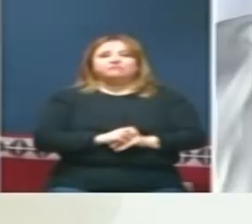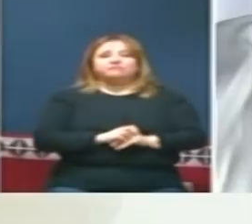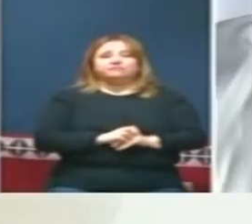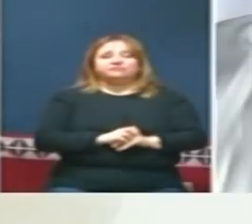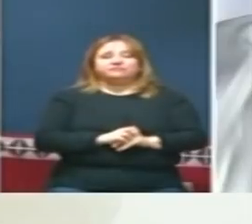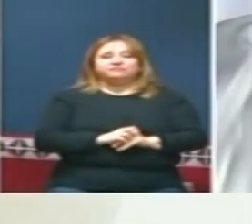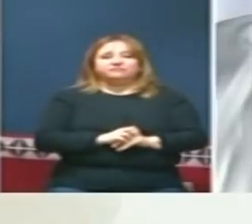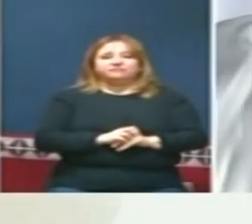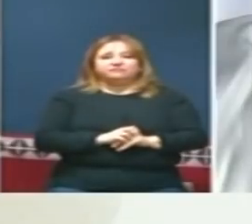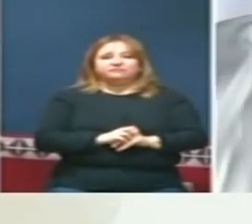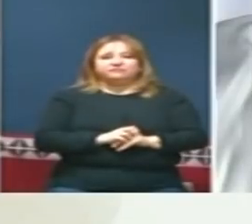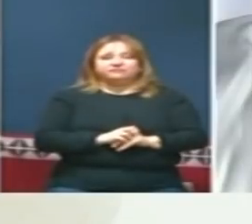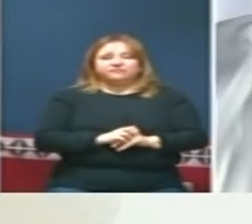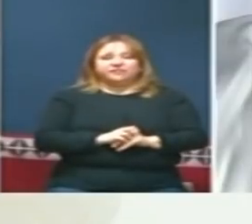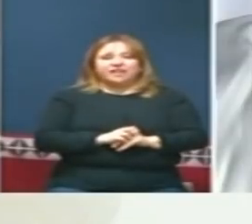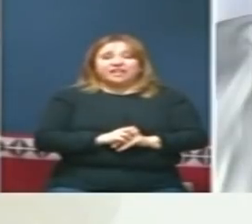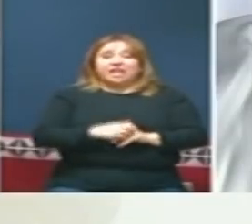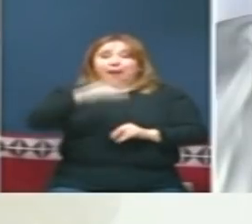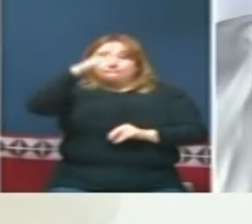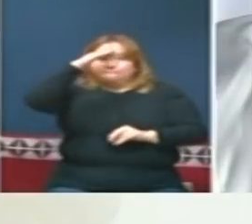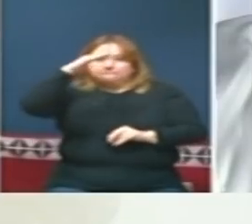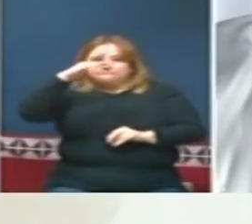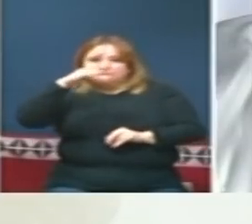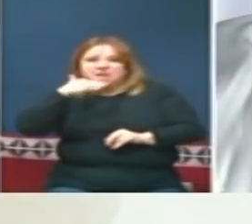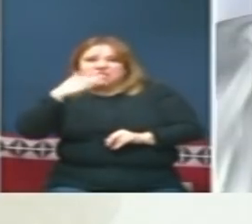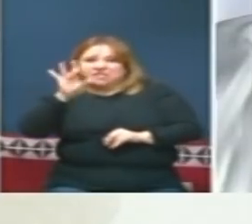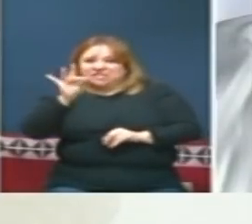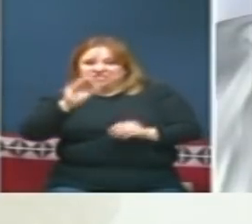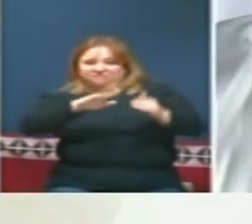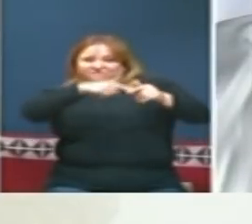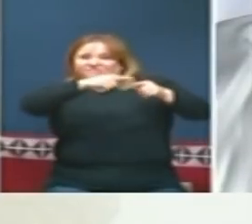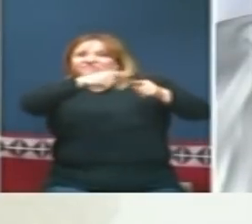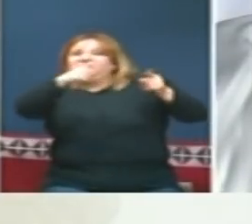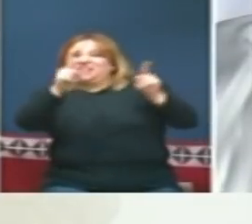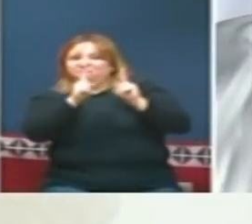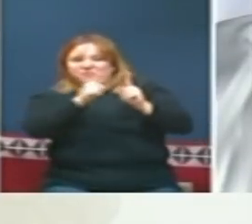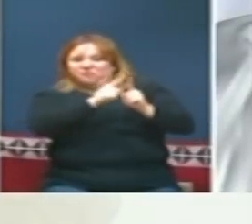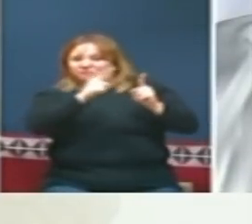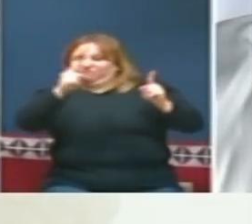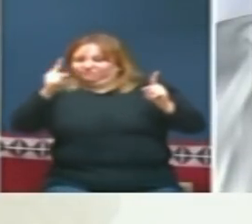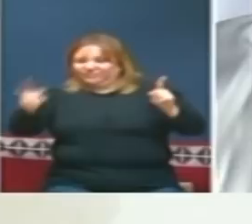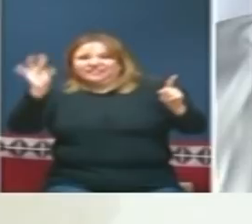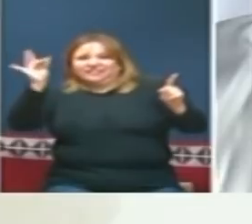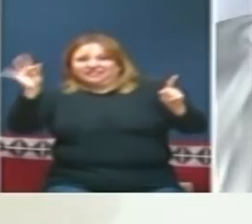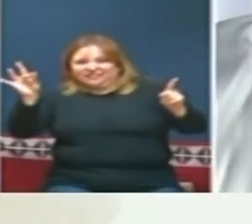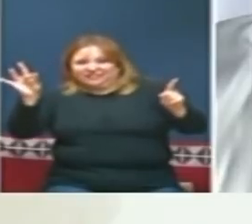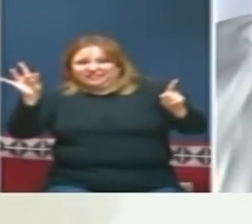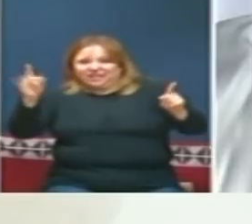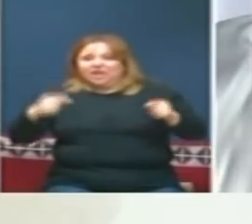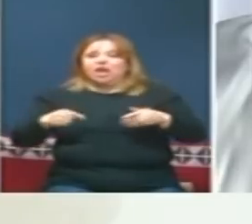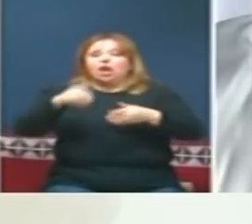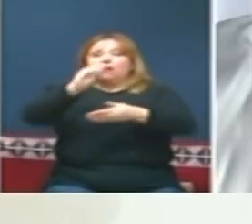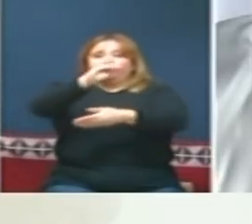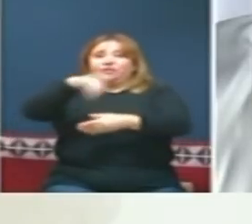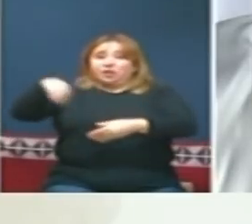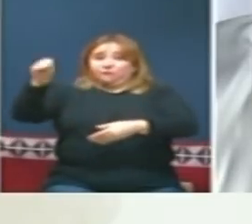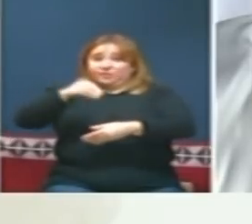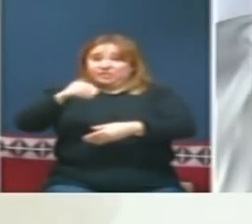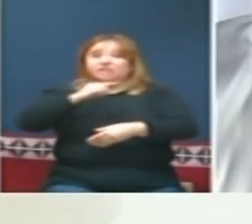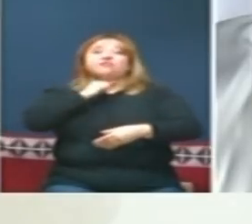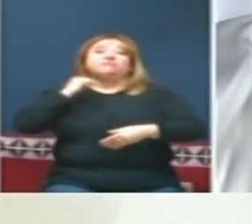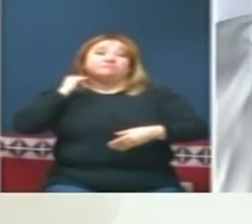postulantado. En el mes de diciembre sucesivo fue admitido en el noviciado y en